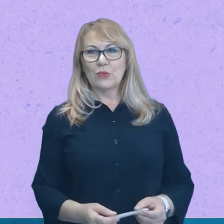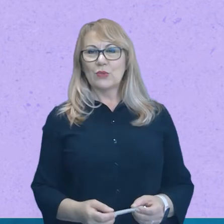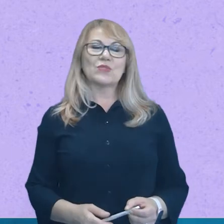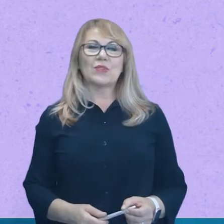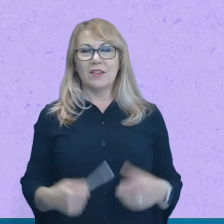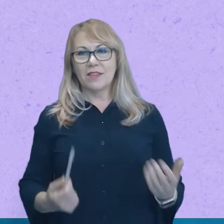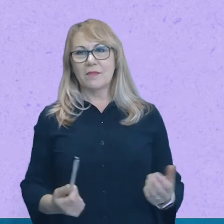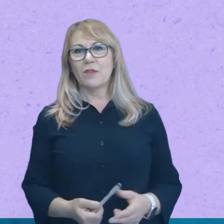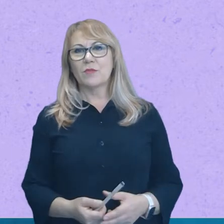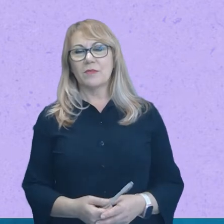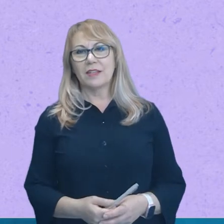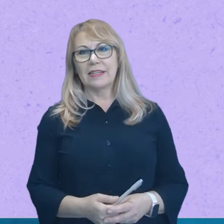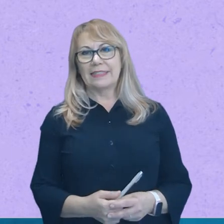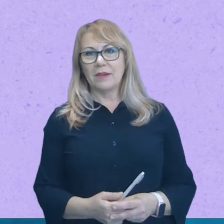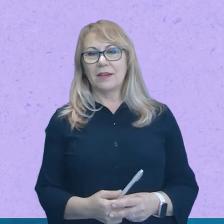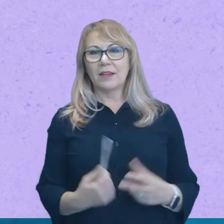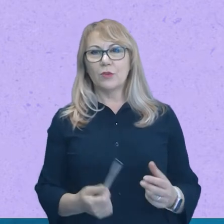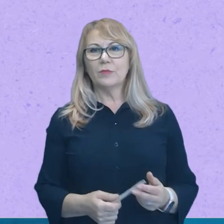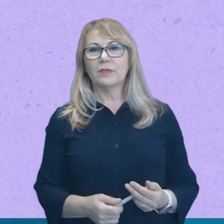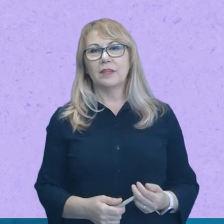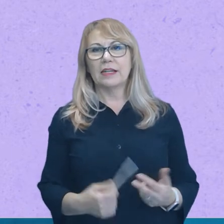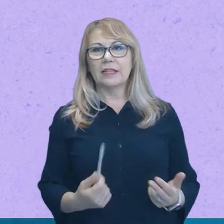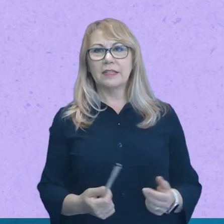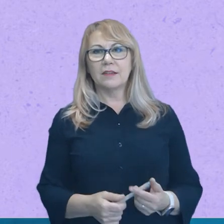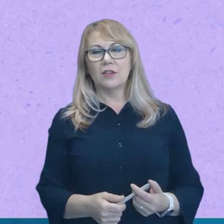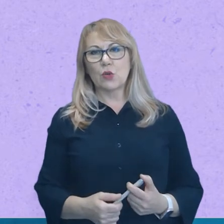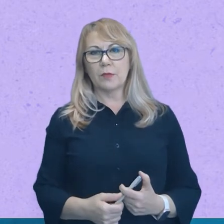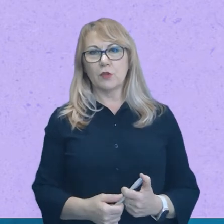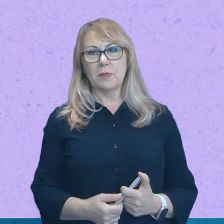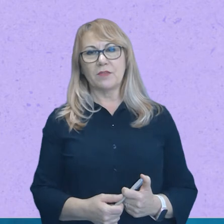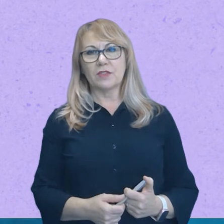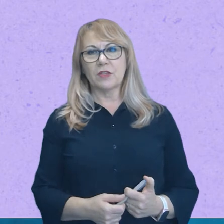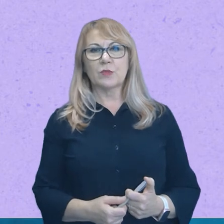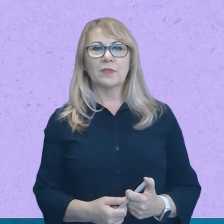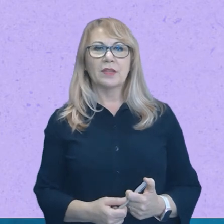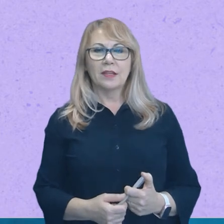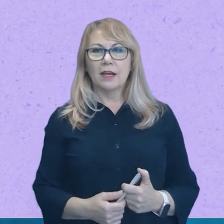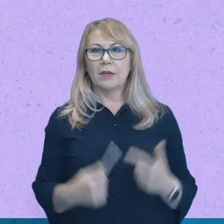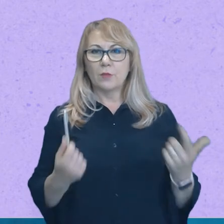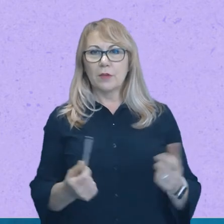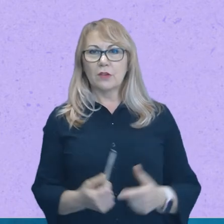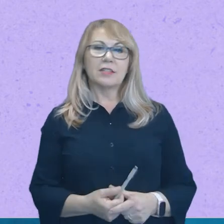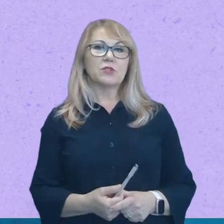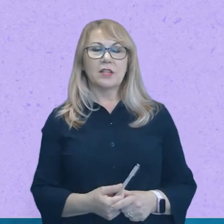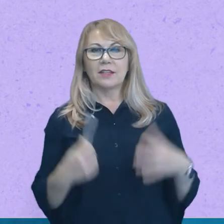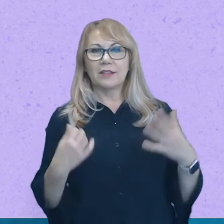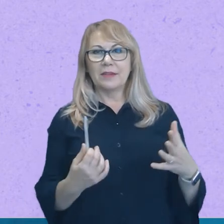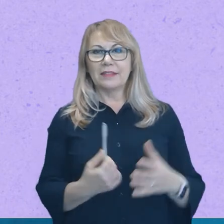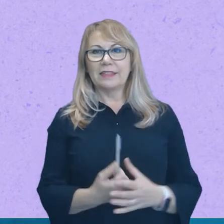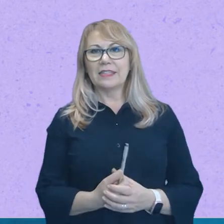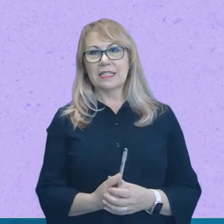Hola a todos, en este vídeo vamos a ver el tema de Hume, la crítica de los conceptos metafísicos. A ver, lo primero que tenemos